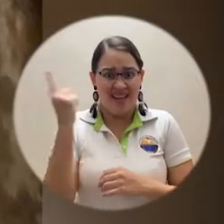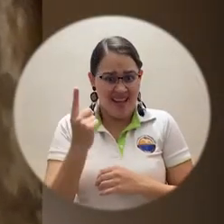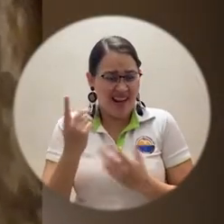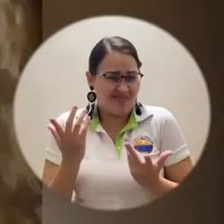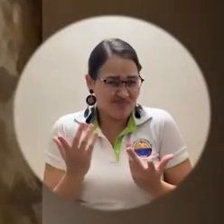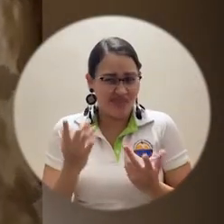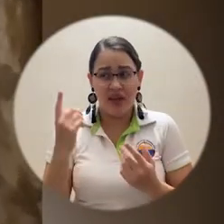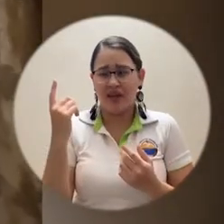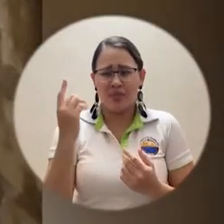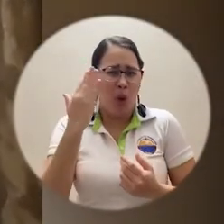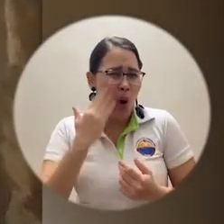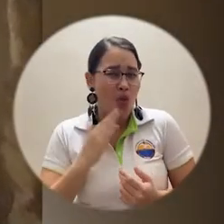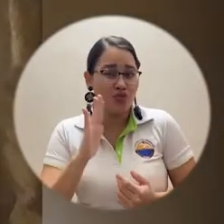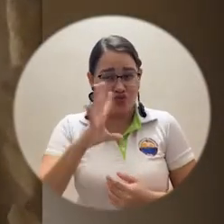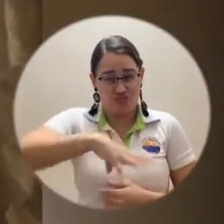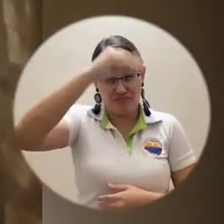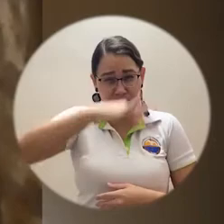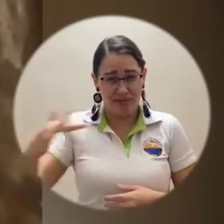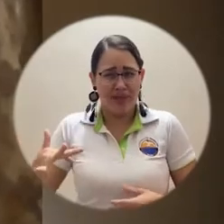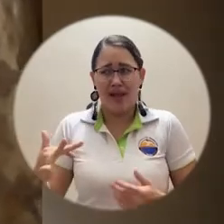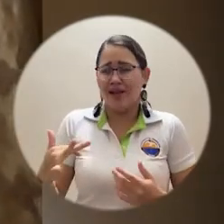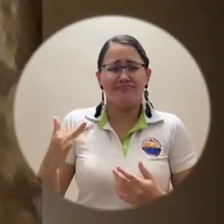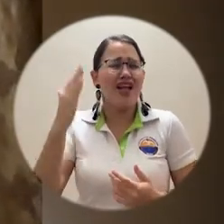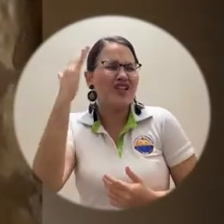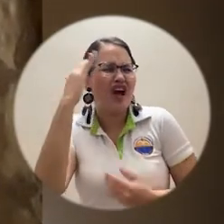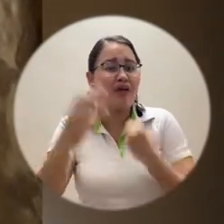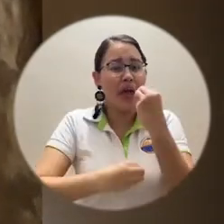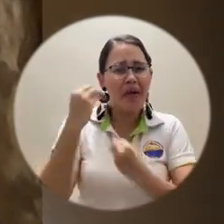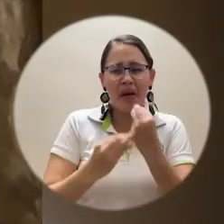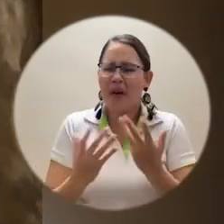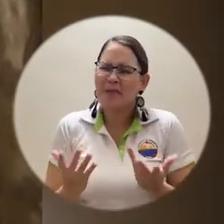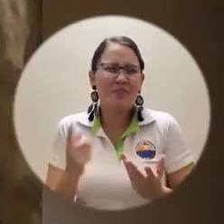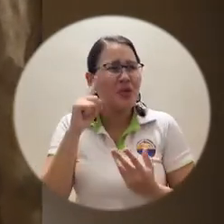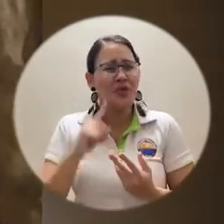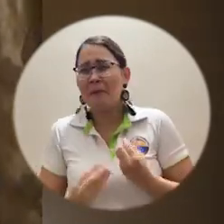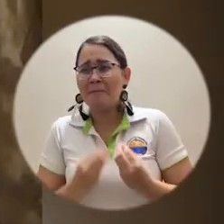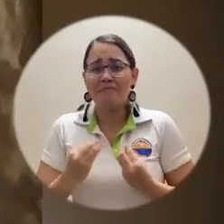Cientos de jóvenes magdalenenses no teníamos un horizonte claro con respecto